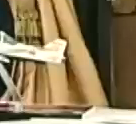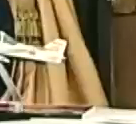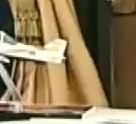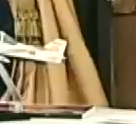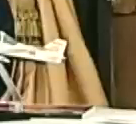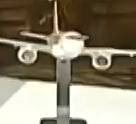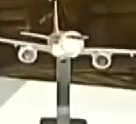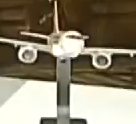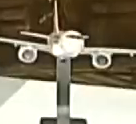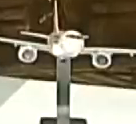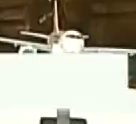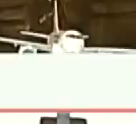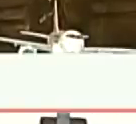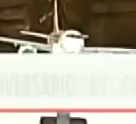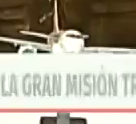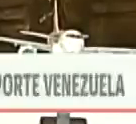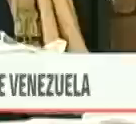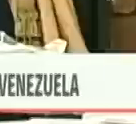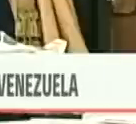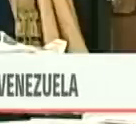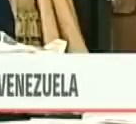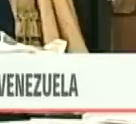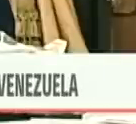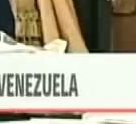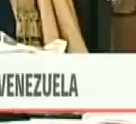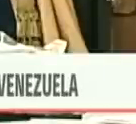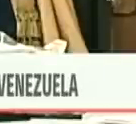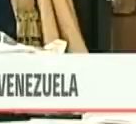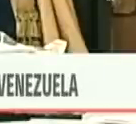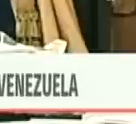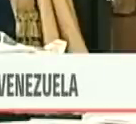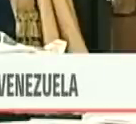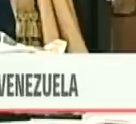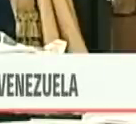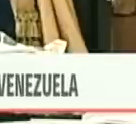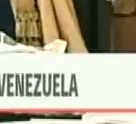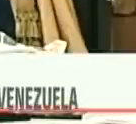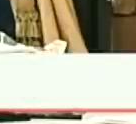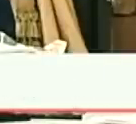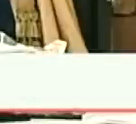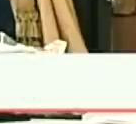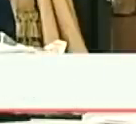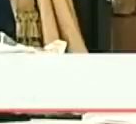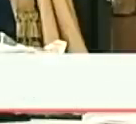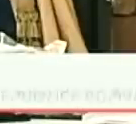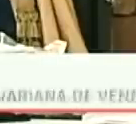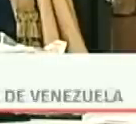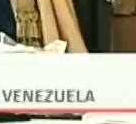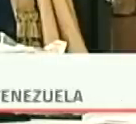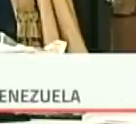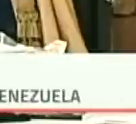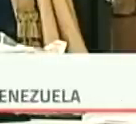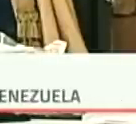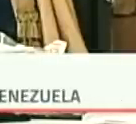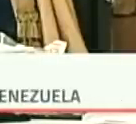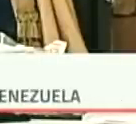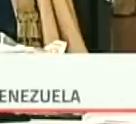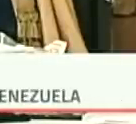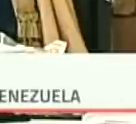todos los pasos que hemos dado durante este año para que la gran misión Transporte Venezuela